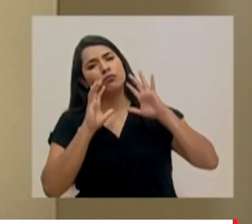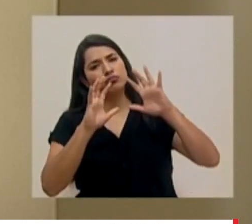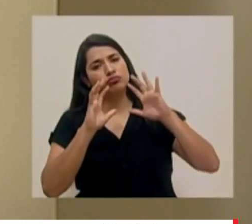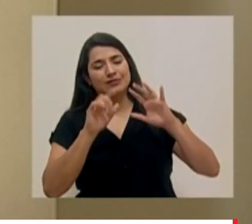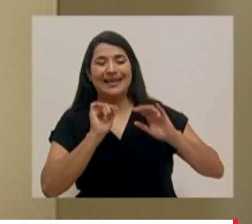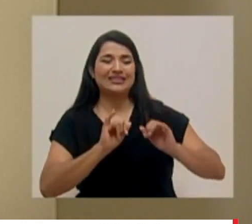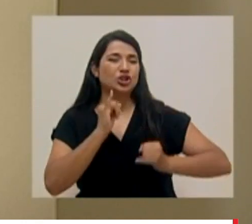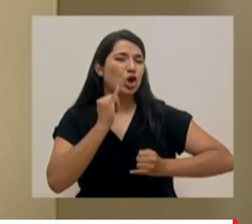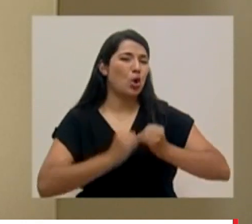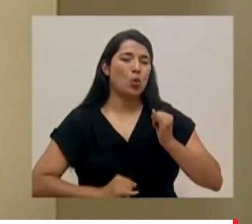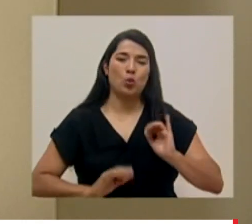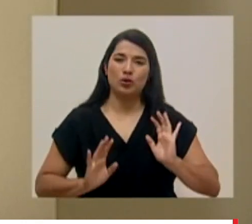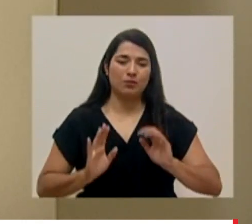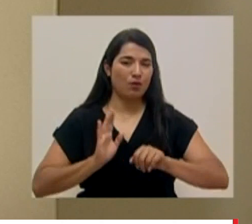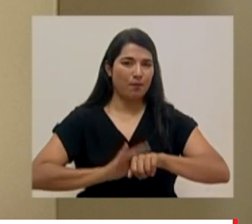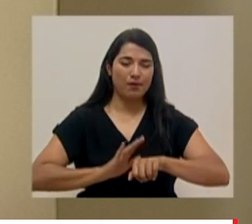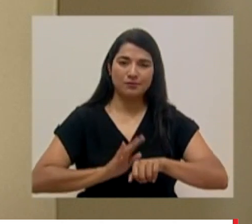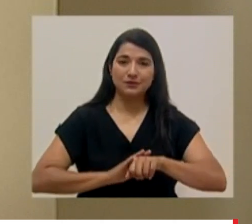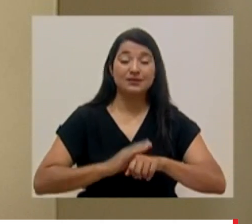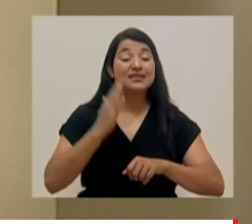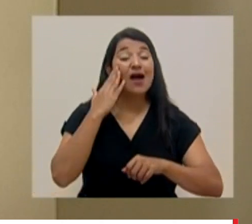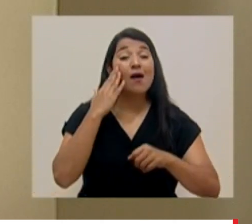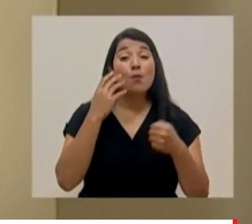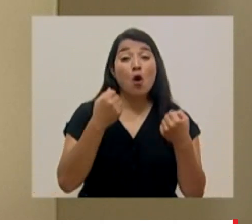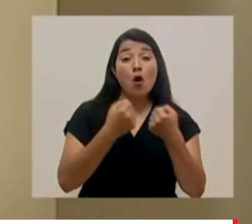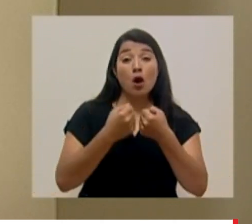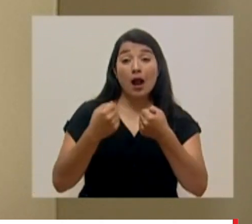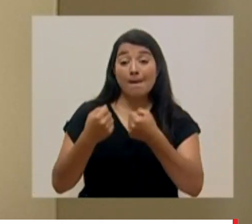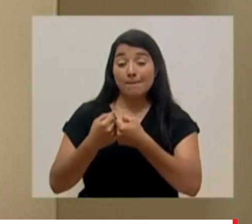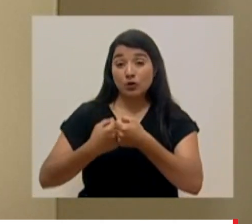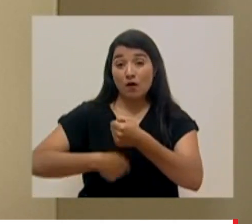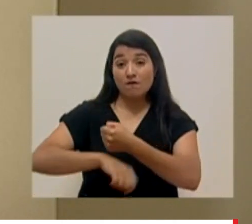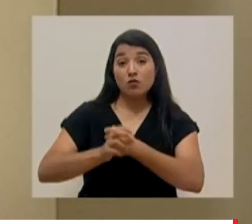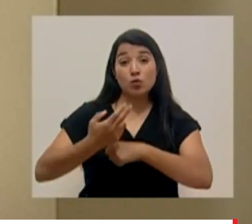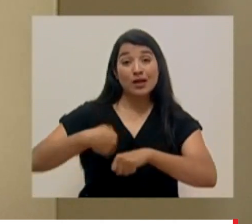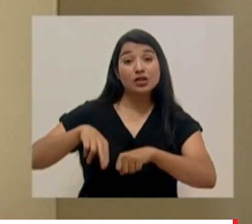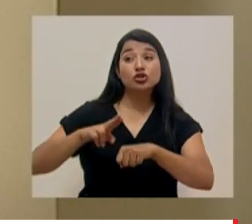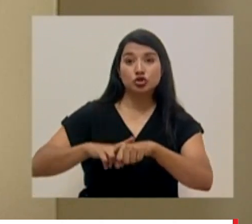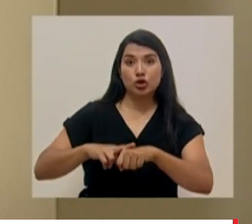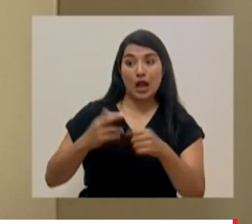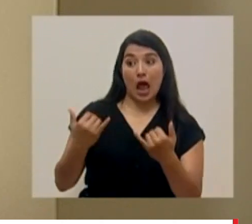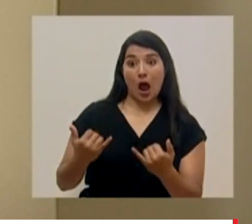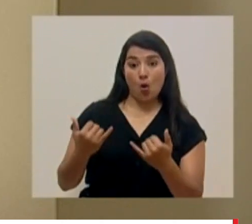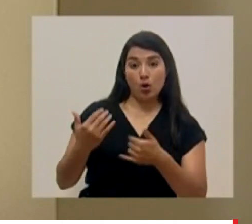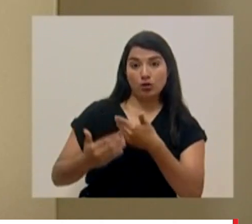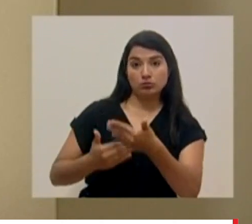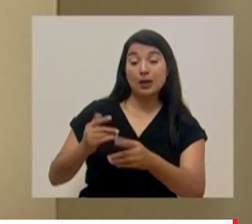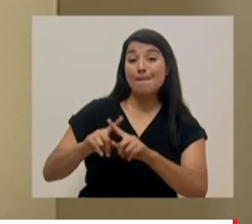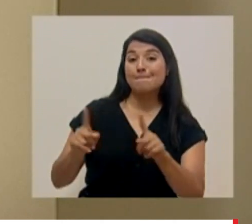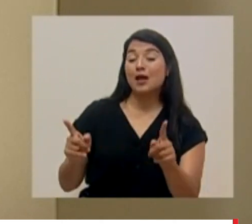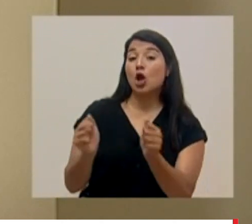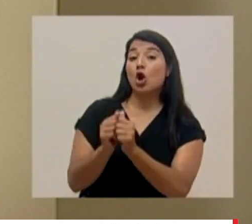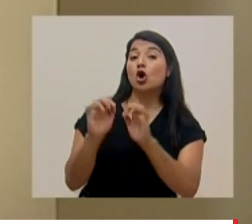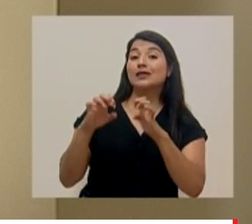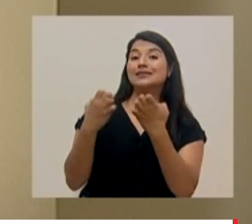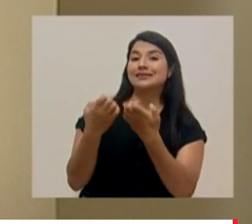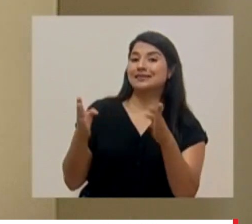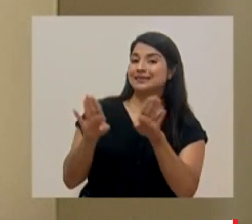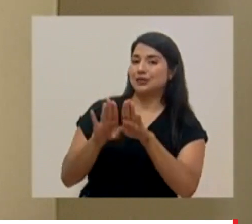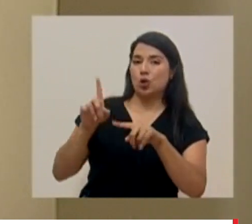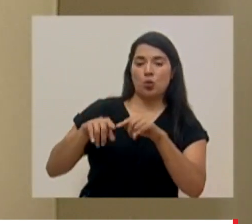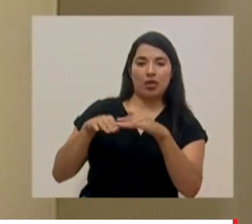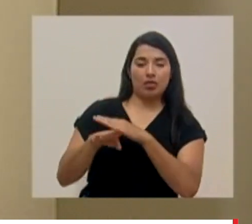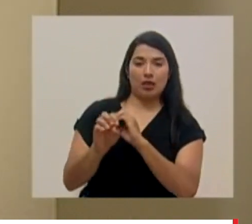actividad, ¿verdad? Incluso sabemos que el campeonato nacional se ha estado realizando a puerta cerrada y así todas las actividades que están